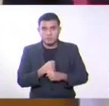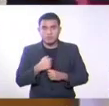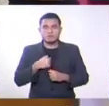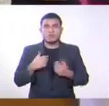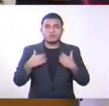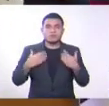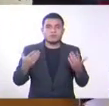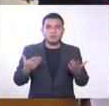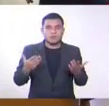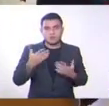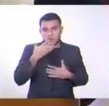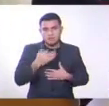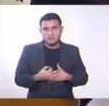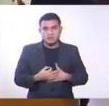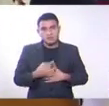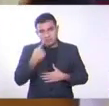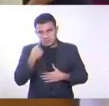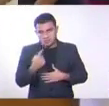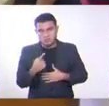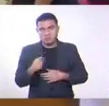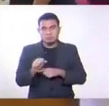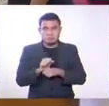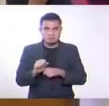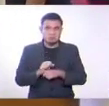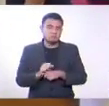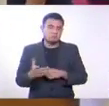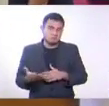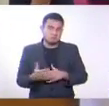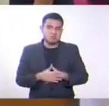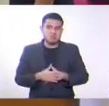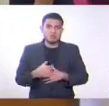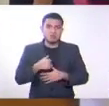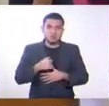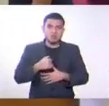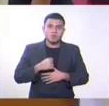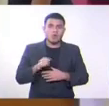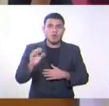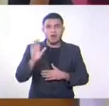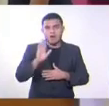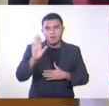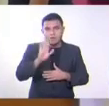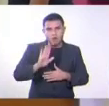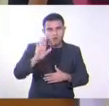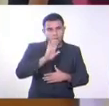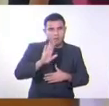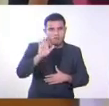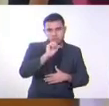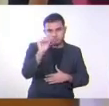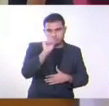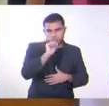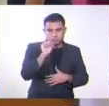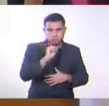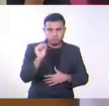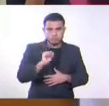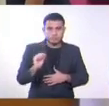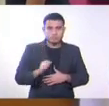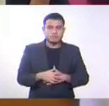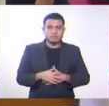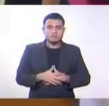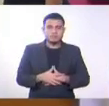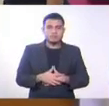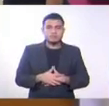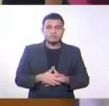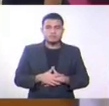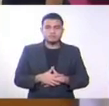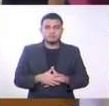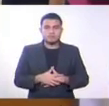¿verdad? ¿Te parece si hacemos entonces un ejemplo? Sí, voy a borrar esto que me ayudó a calcular la longitud de esos lados,